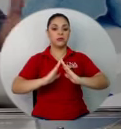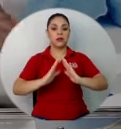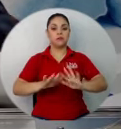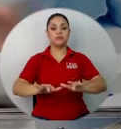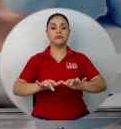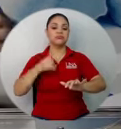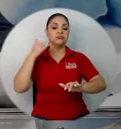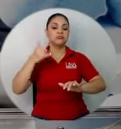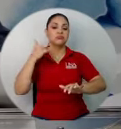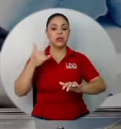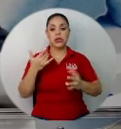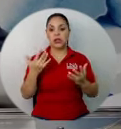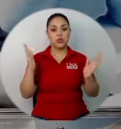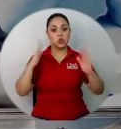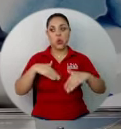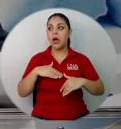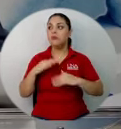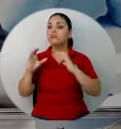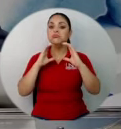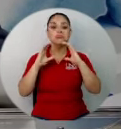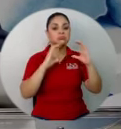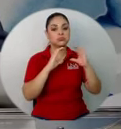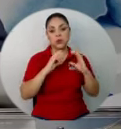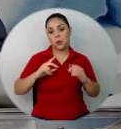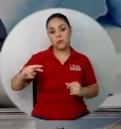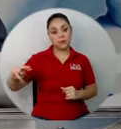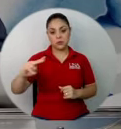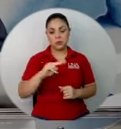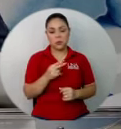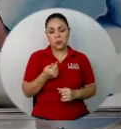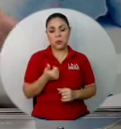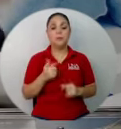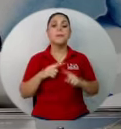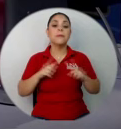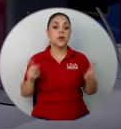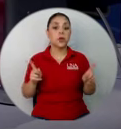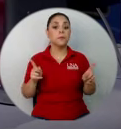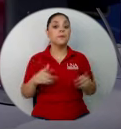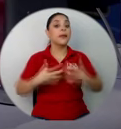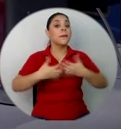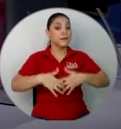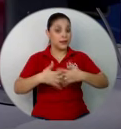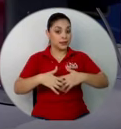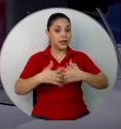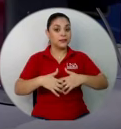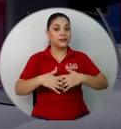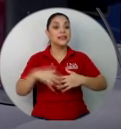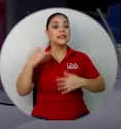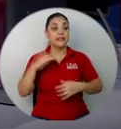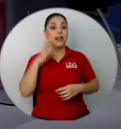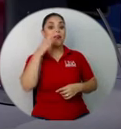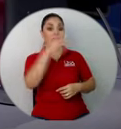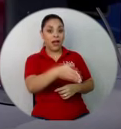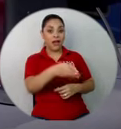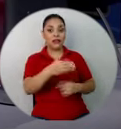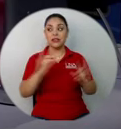teletrabajando, no socializan, pero en las empresas cuando estamos